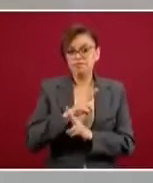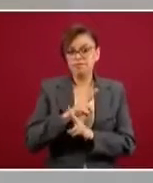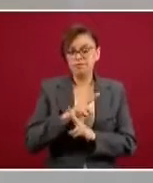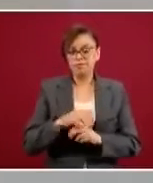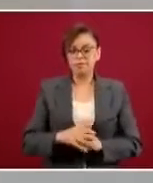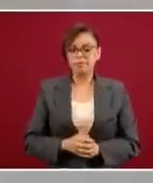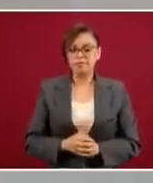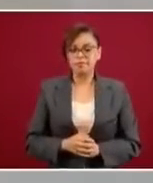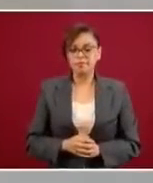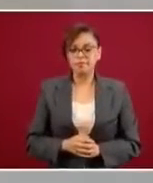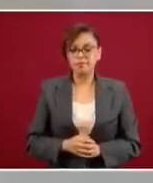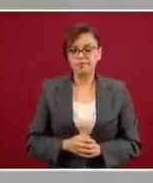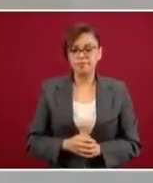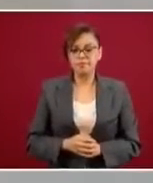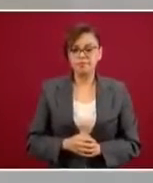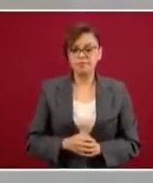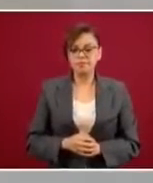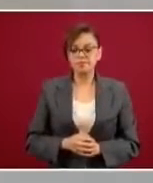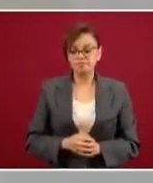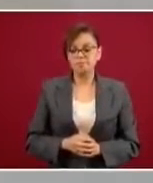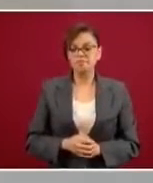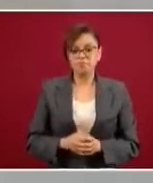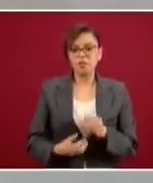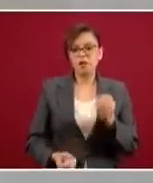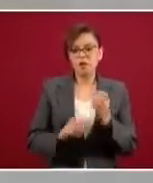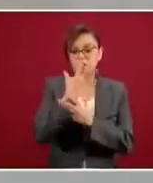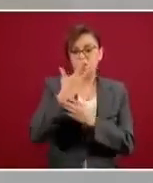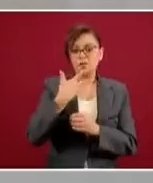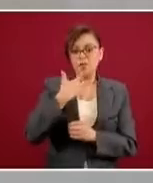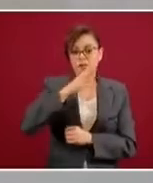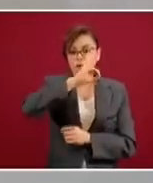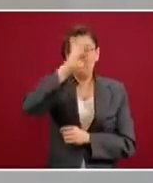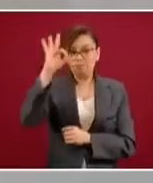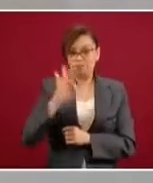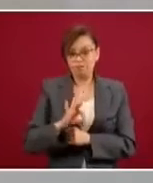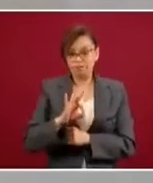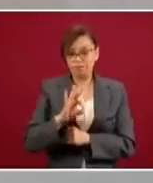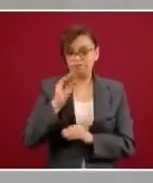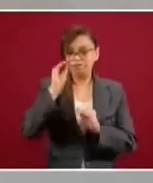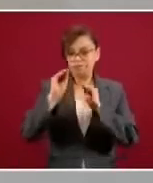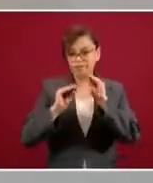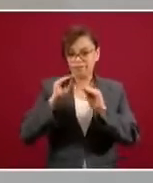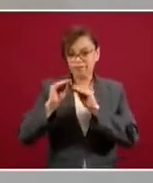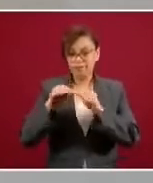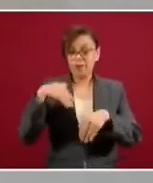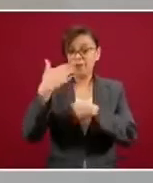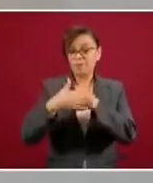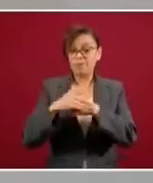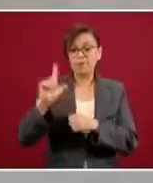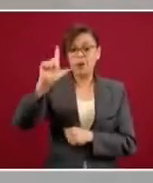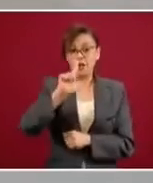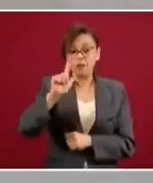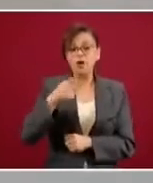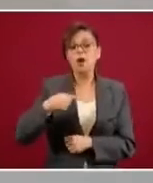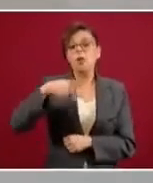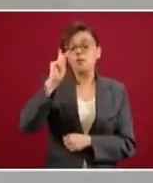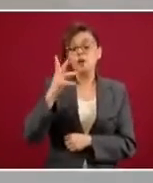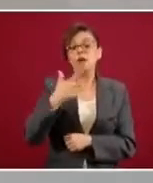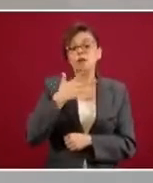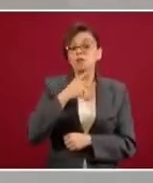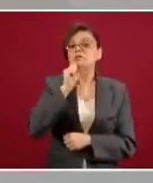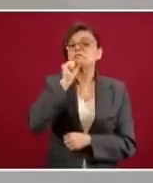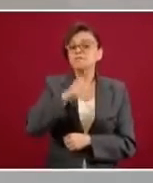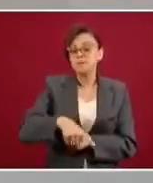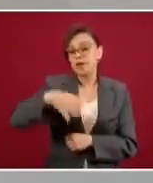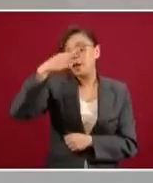lo vamos a tener la actualización del porcentaje de confirmación el lunes, pero existe la influenza y la influenza da un